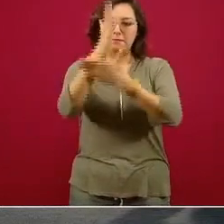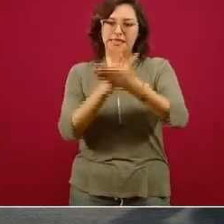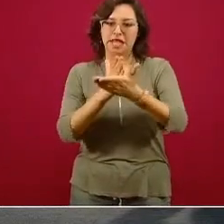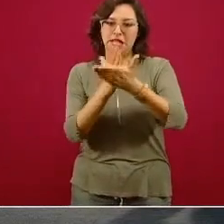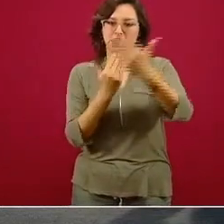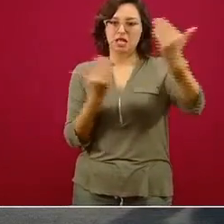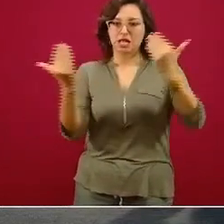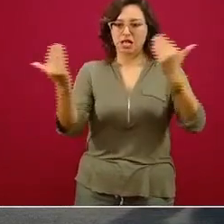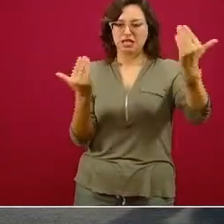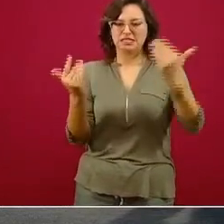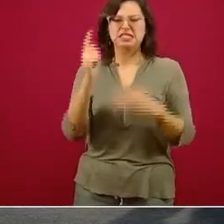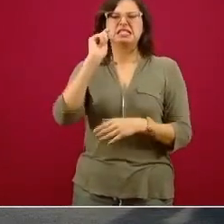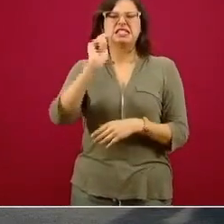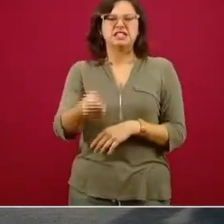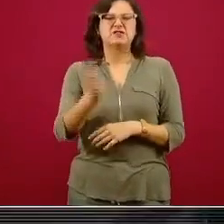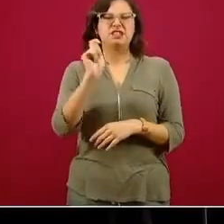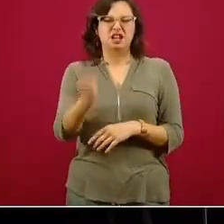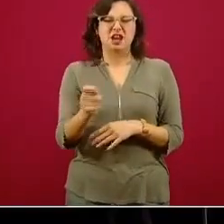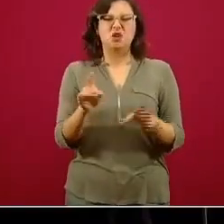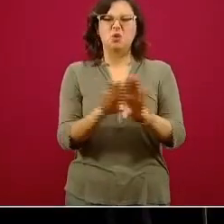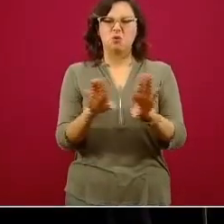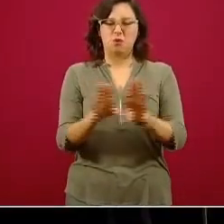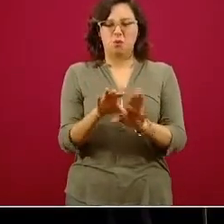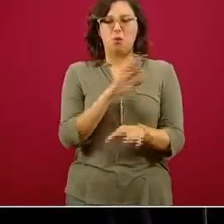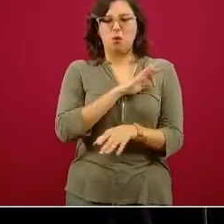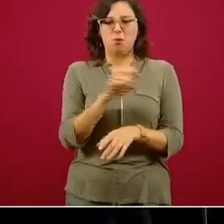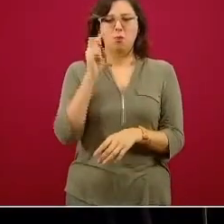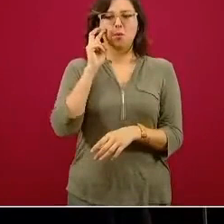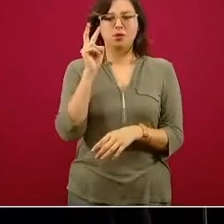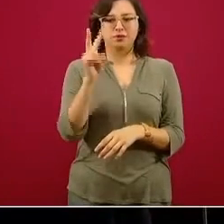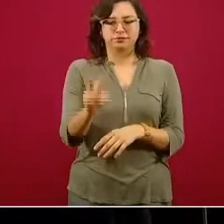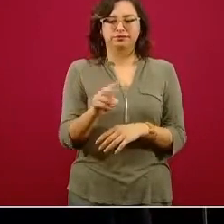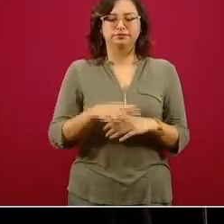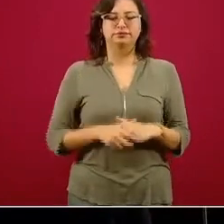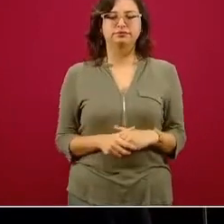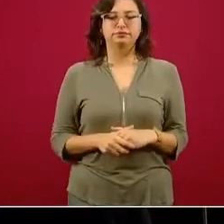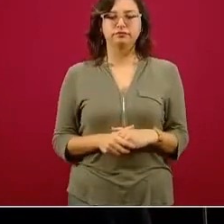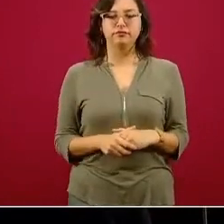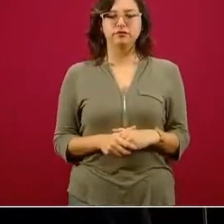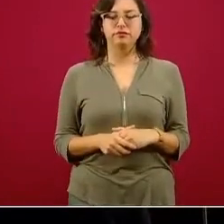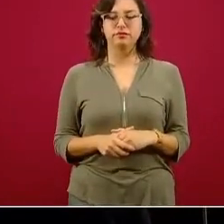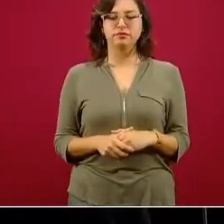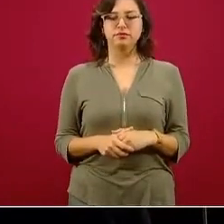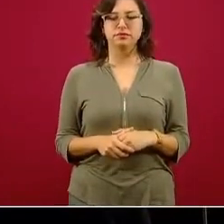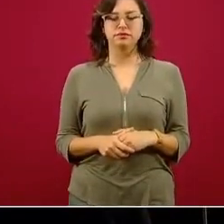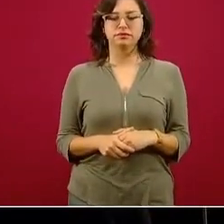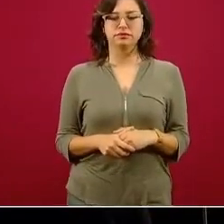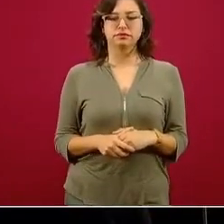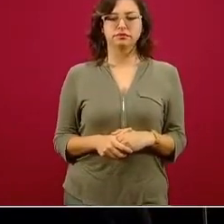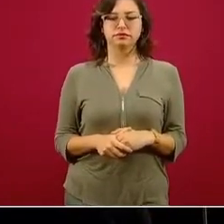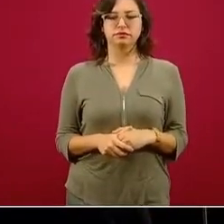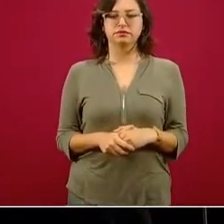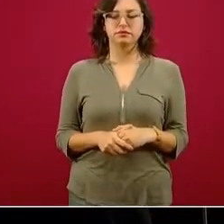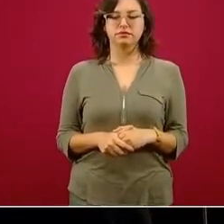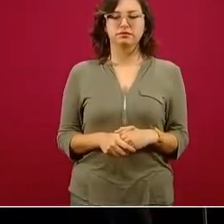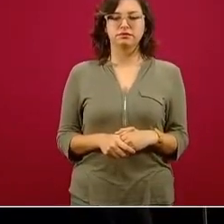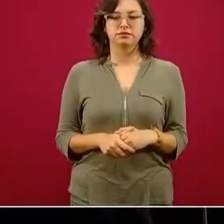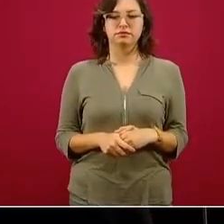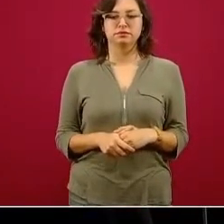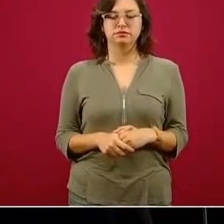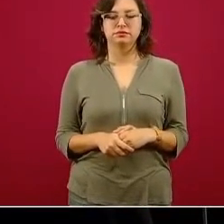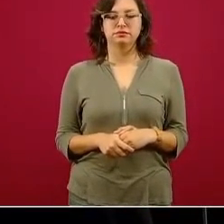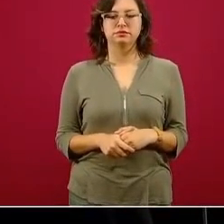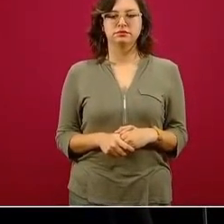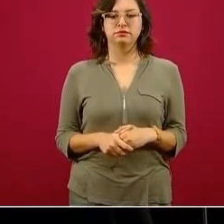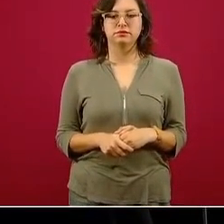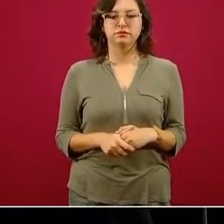riesgo? Veamos la siguiente diapositiva, que tiene que ver precisamente con las acciones. La ocupación hotelera, si